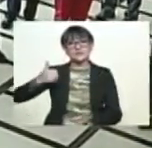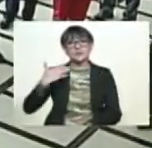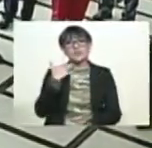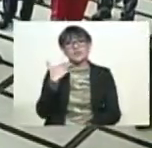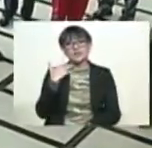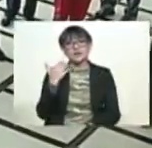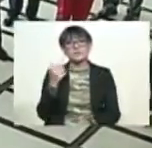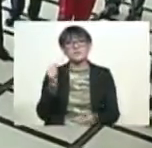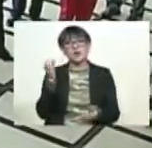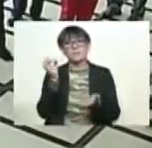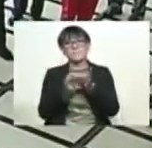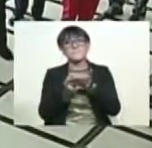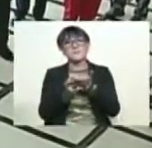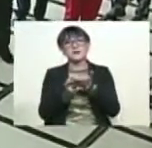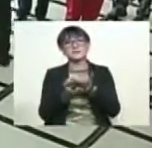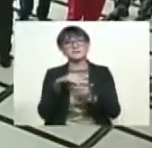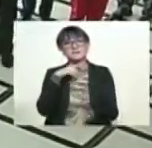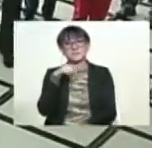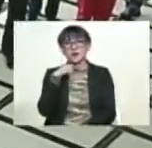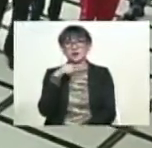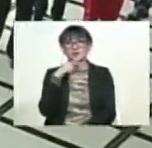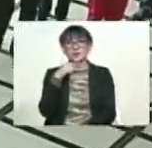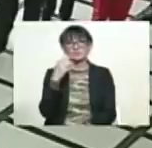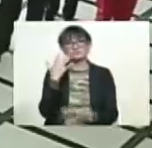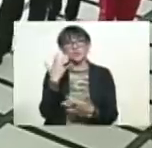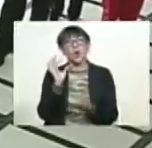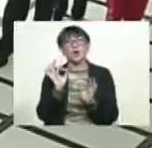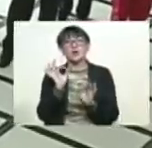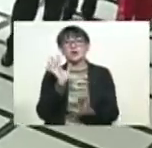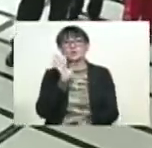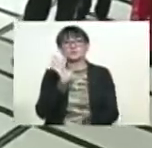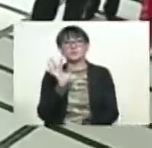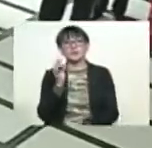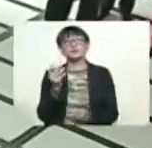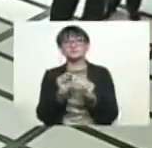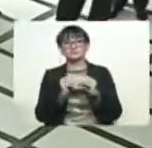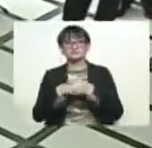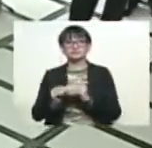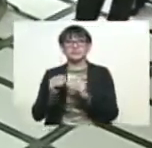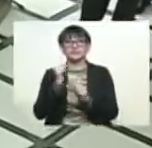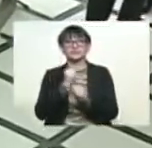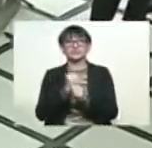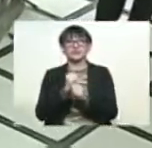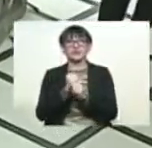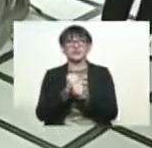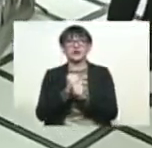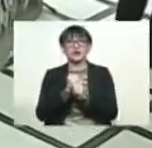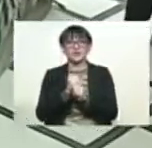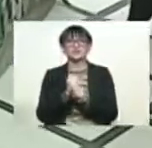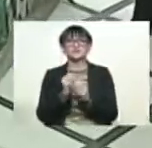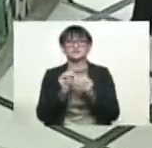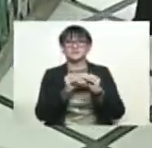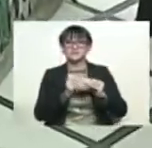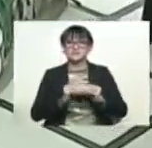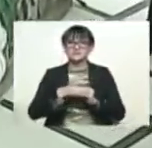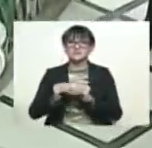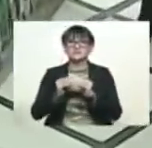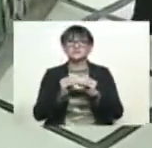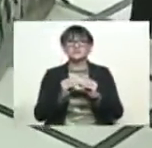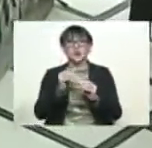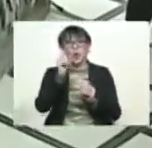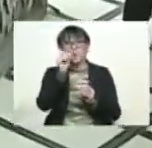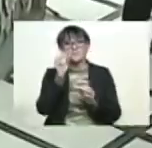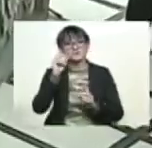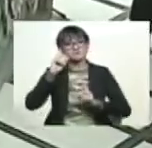quedó como una mancha marrón que no se apreciaba la policromía original. Y se hizo todo un trabajo de muchísimo detalle con el restaurador